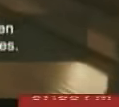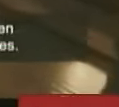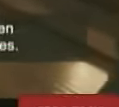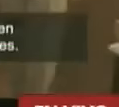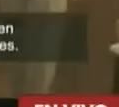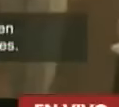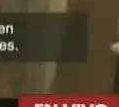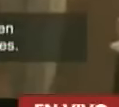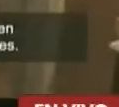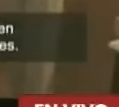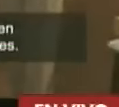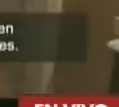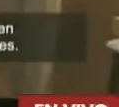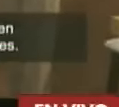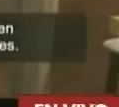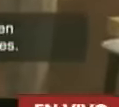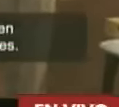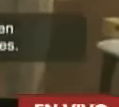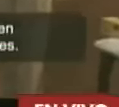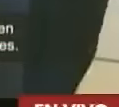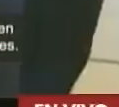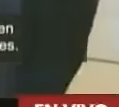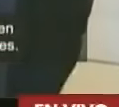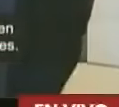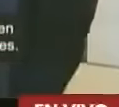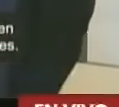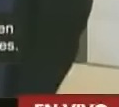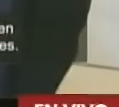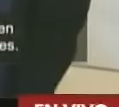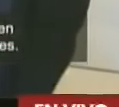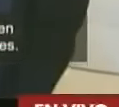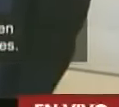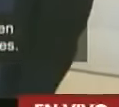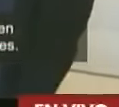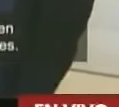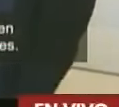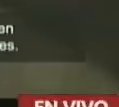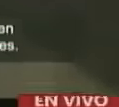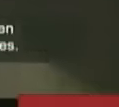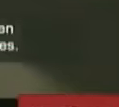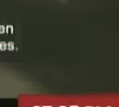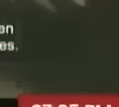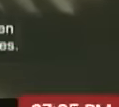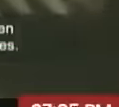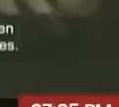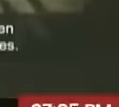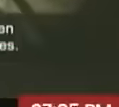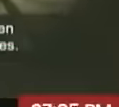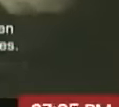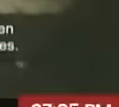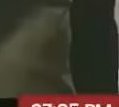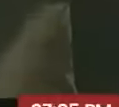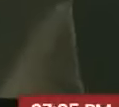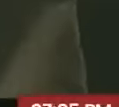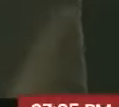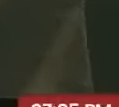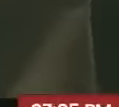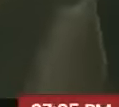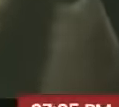relaciones estratégicas en materia tecnológica, económica y turística entre ambas naciones.